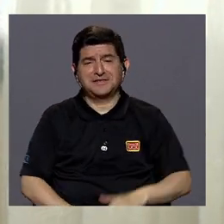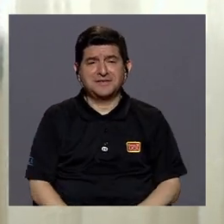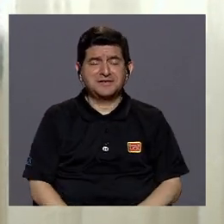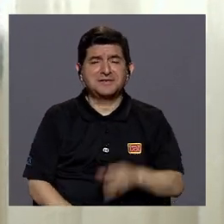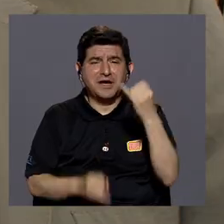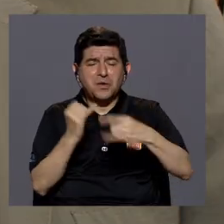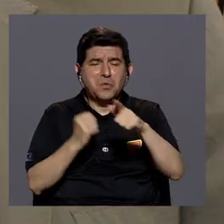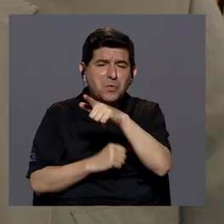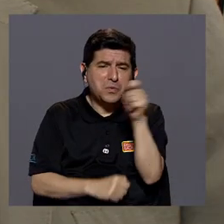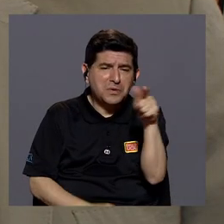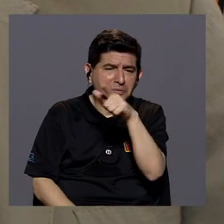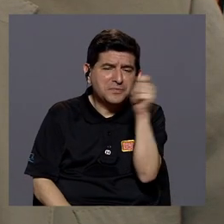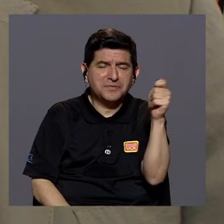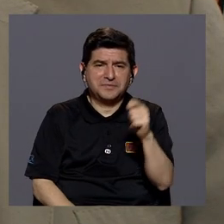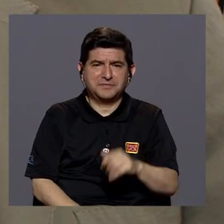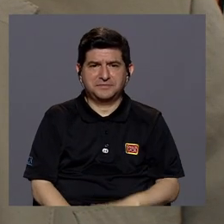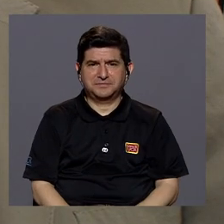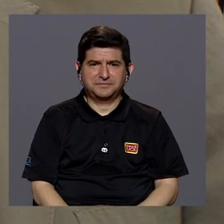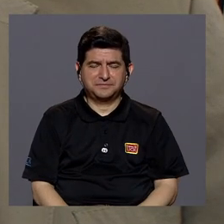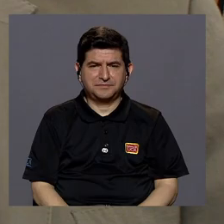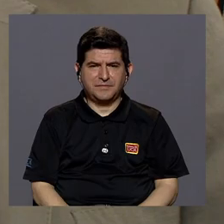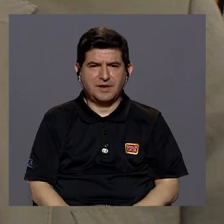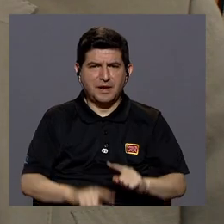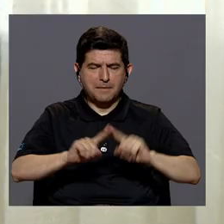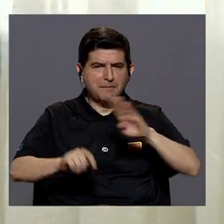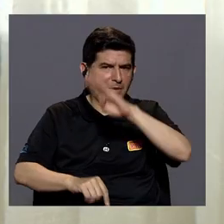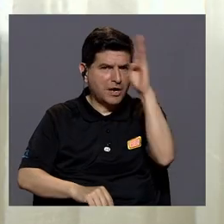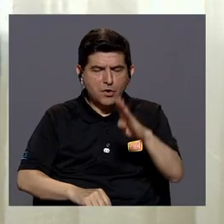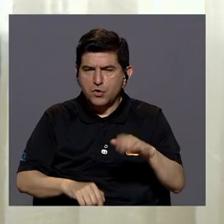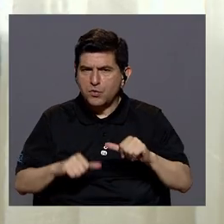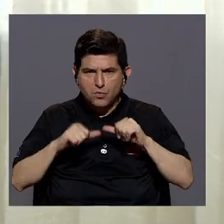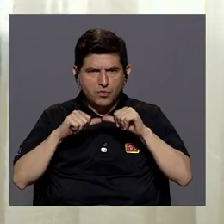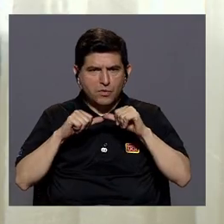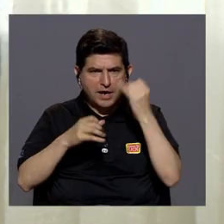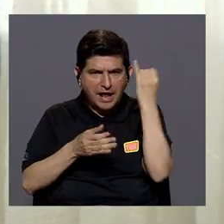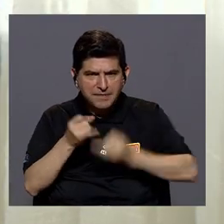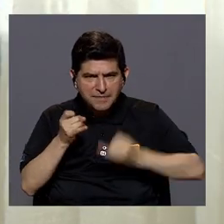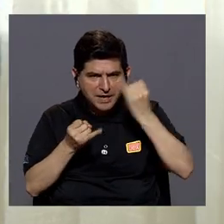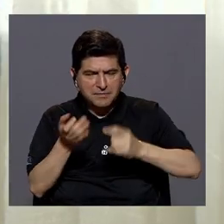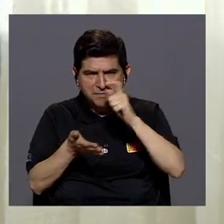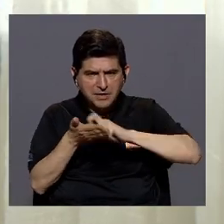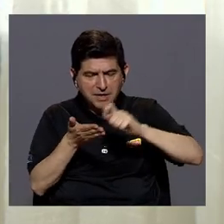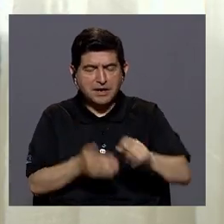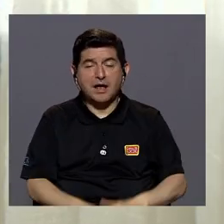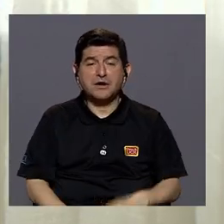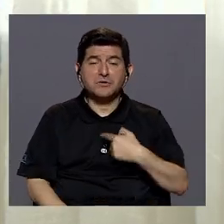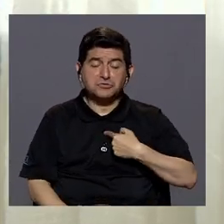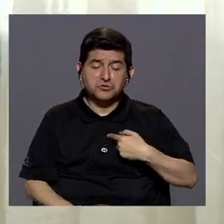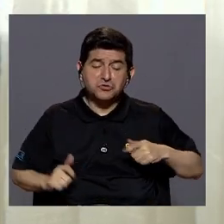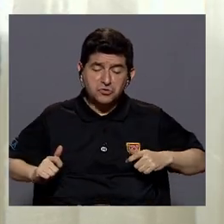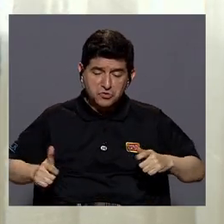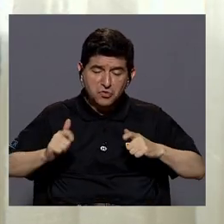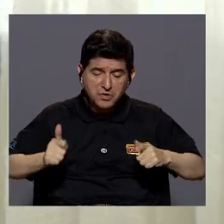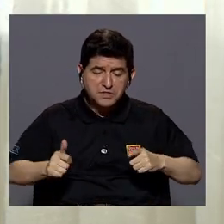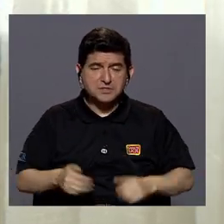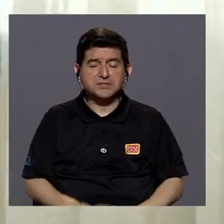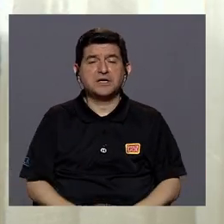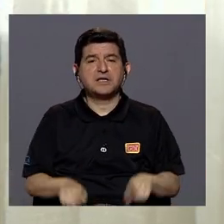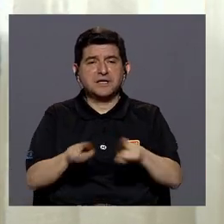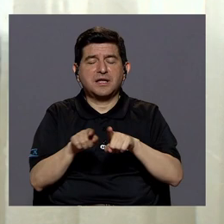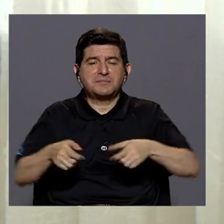meses. ¿Pero nunca dejaba de salir? No, yo estaba en silla de ruedas, después a una